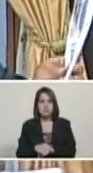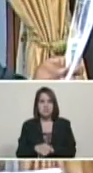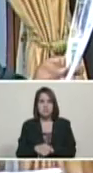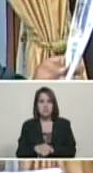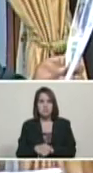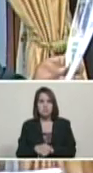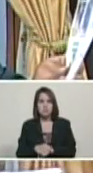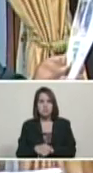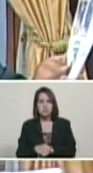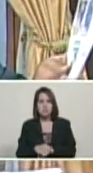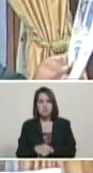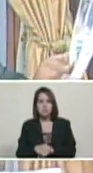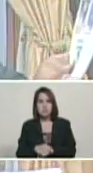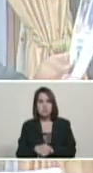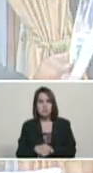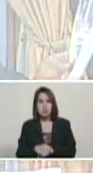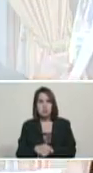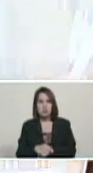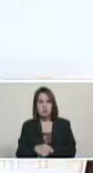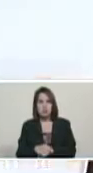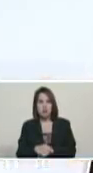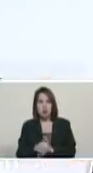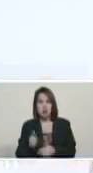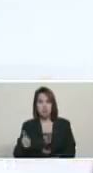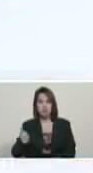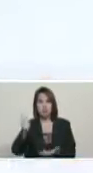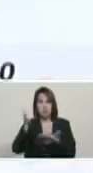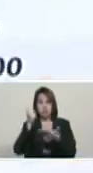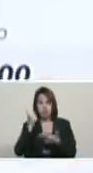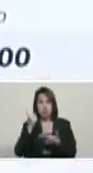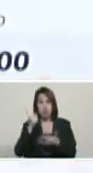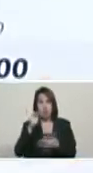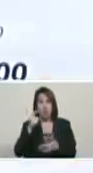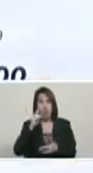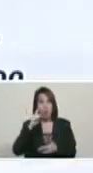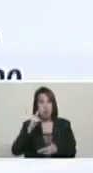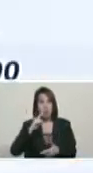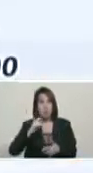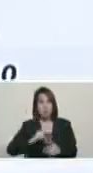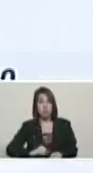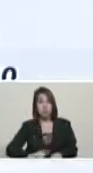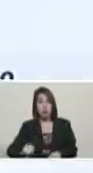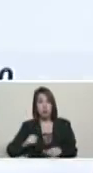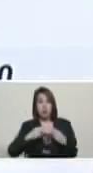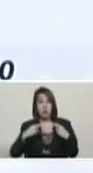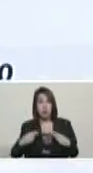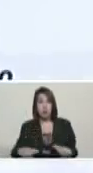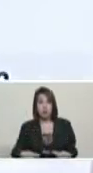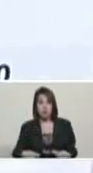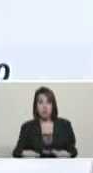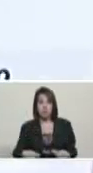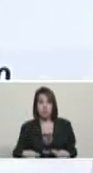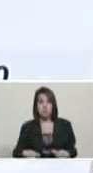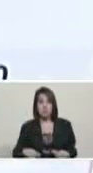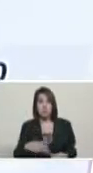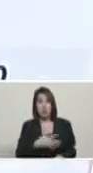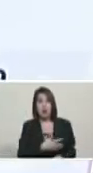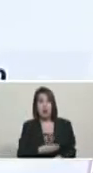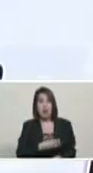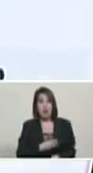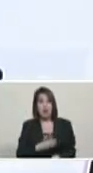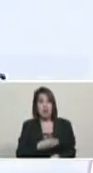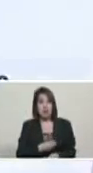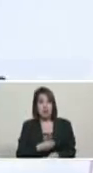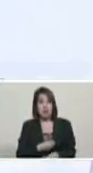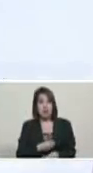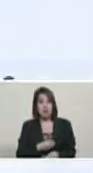compañeras, el bono de parto humanizado y lactancia materna sube en el